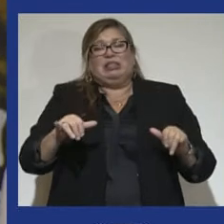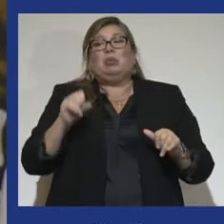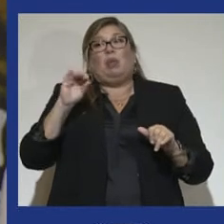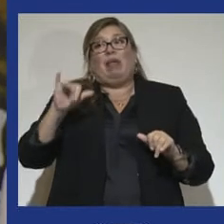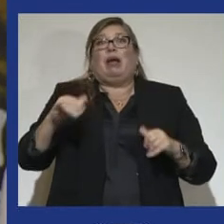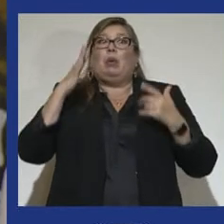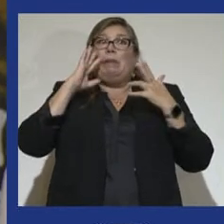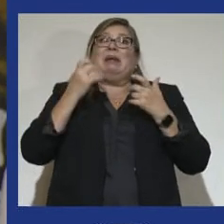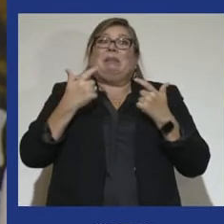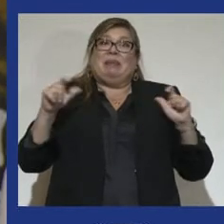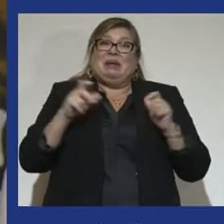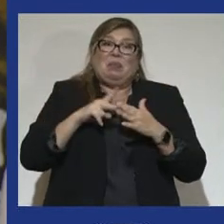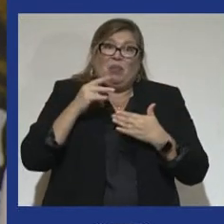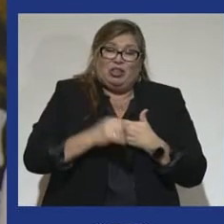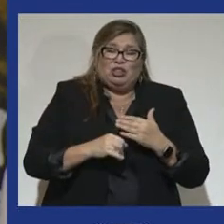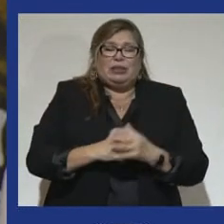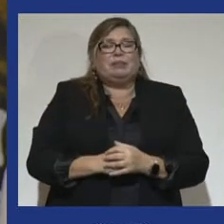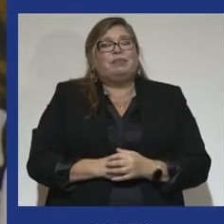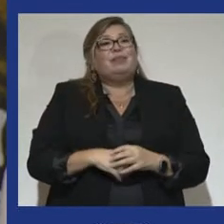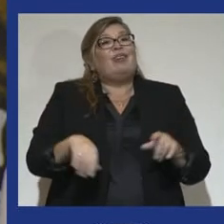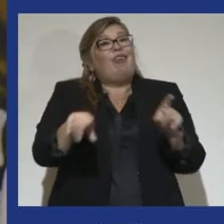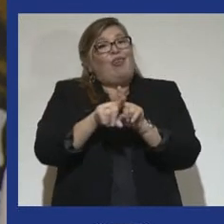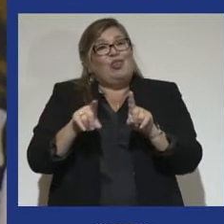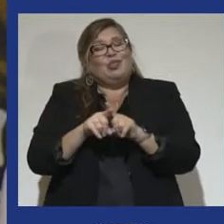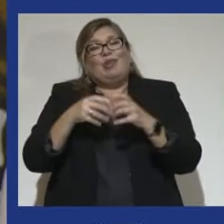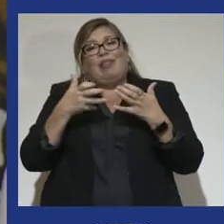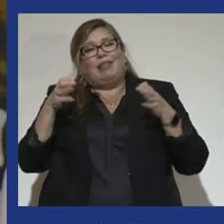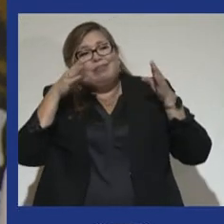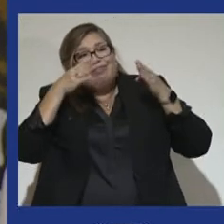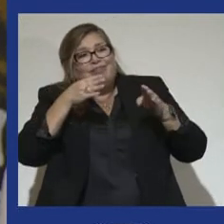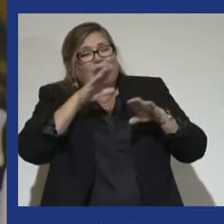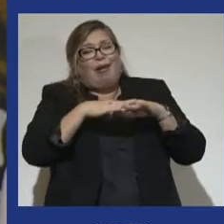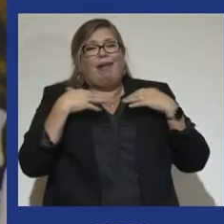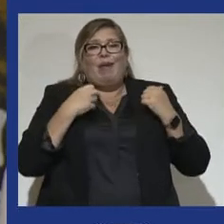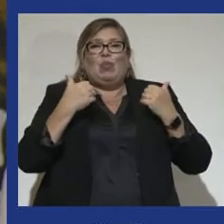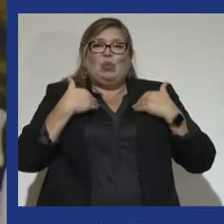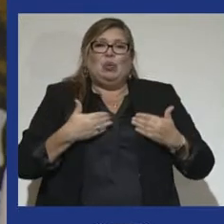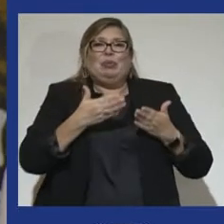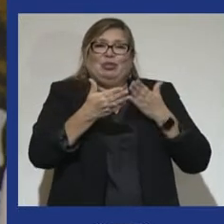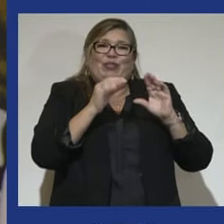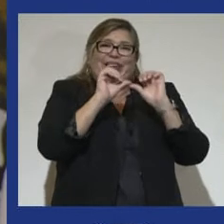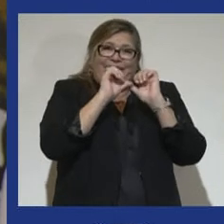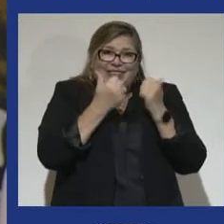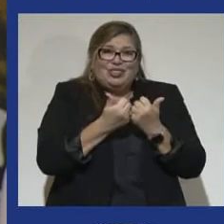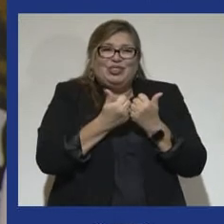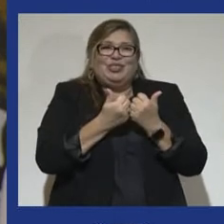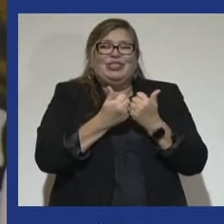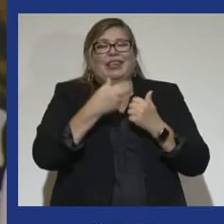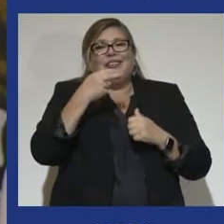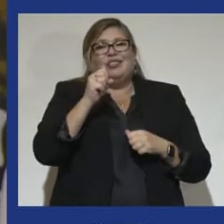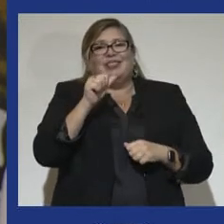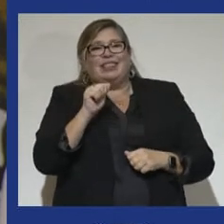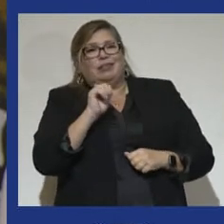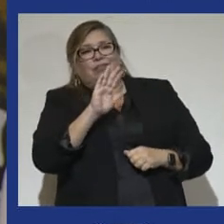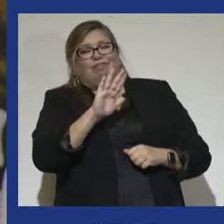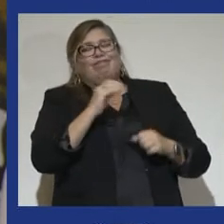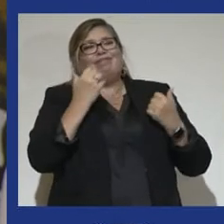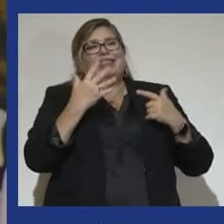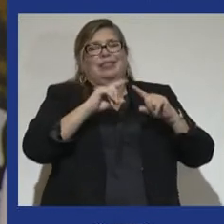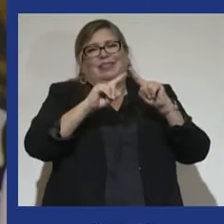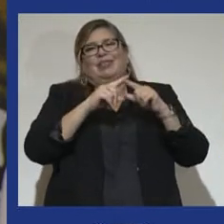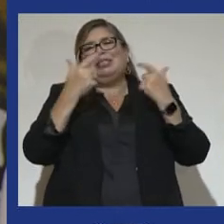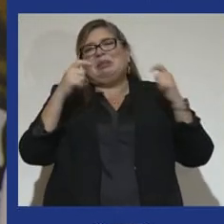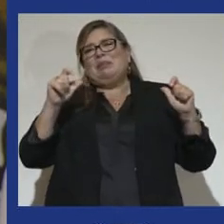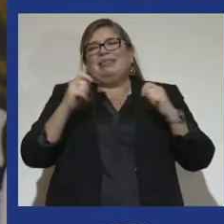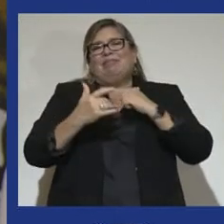fiscal de modo que esta es una tarea enorme se sigue haciendo mucho trabajo en el espacio de salubridad pública